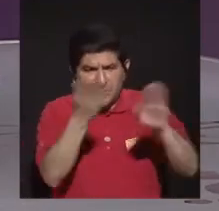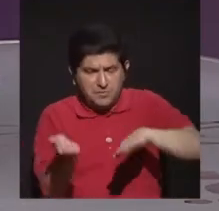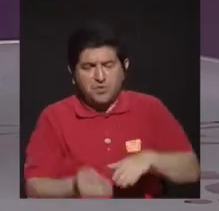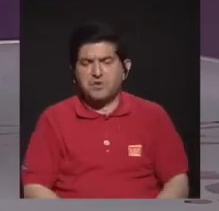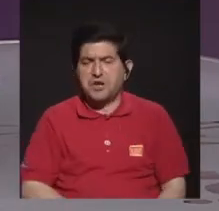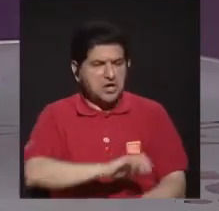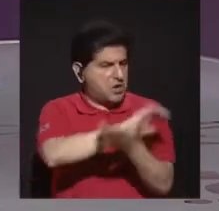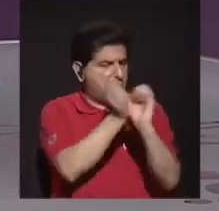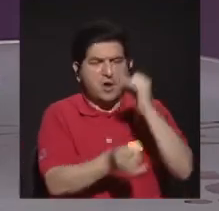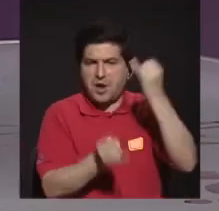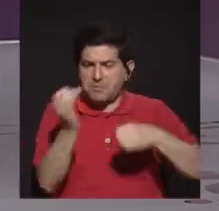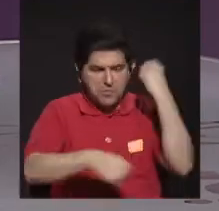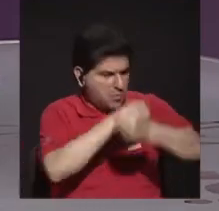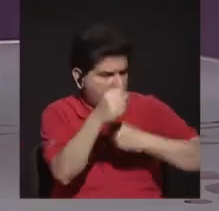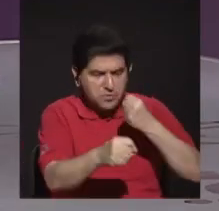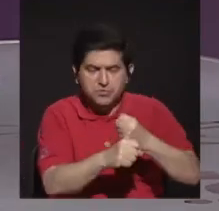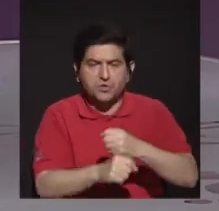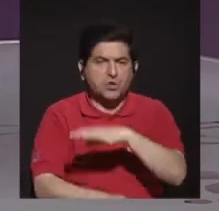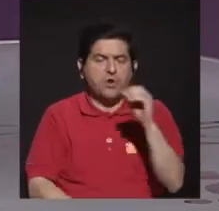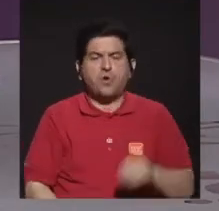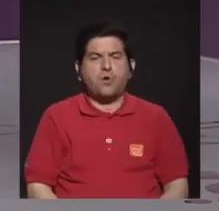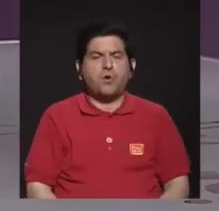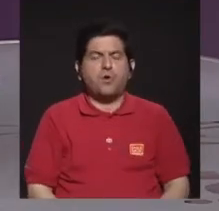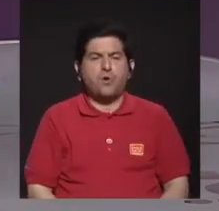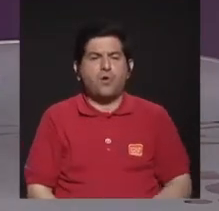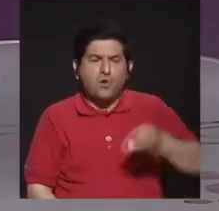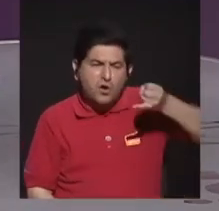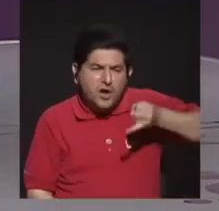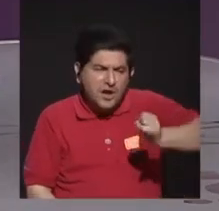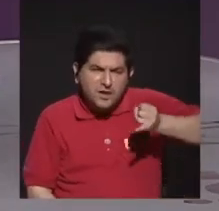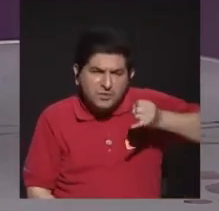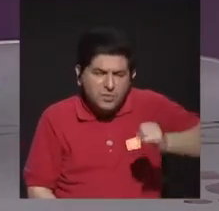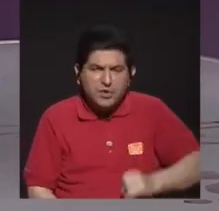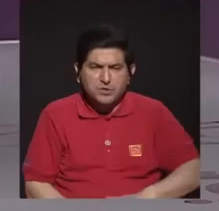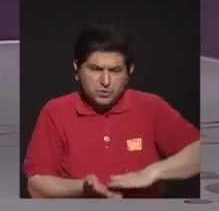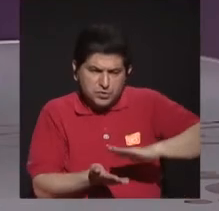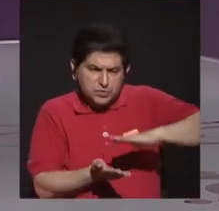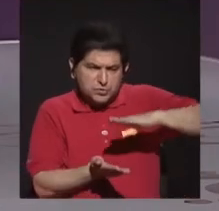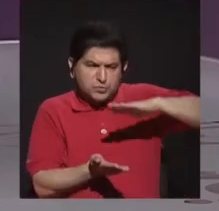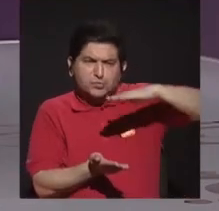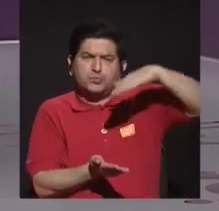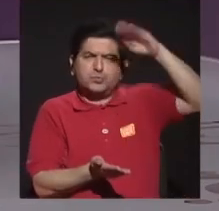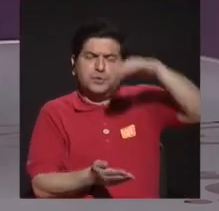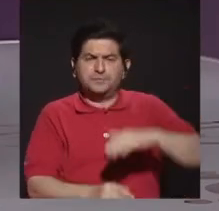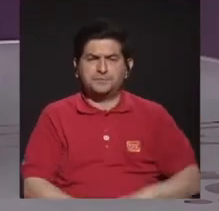últimos años, ¿no? O que las tasas de violación siguen aumentando.